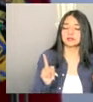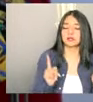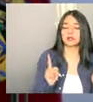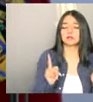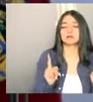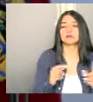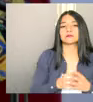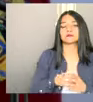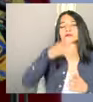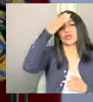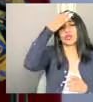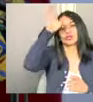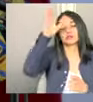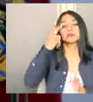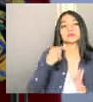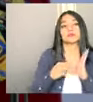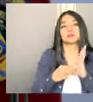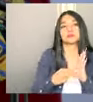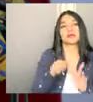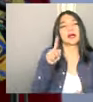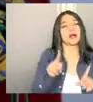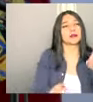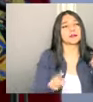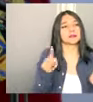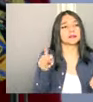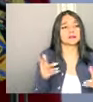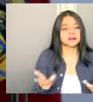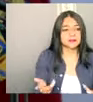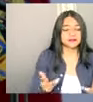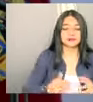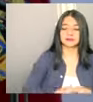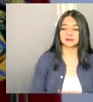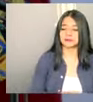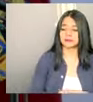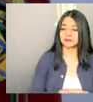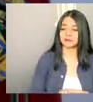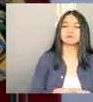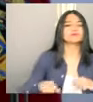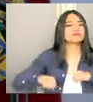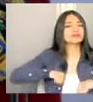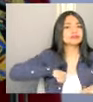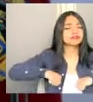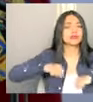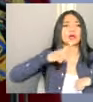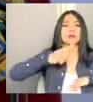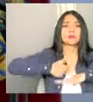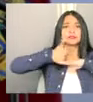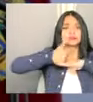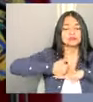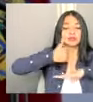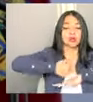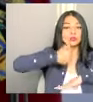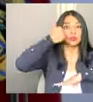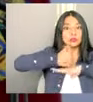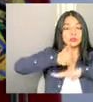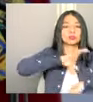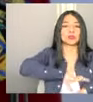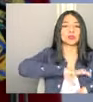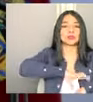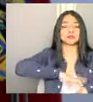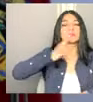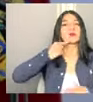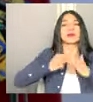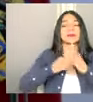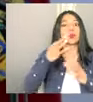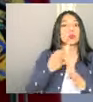también conceptos. Mire, a veces es absolutamente de una diligencia tremenda cuando la autoridad municipal, por ejemplo,